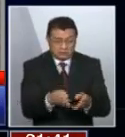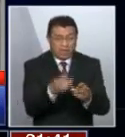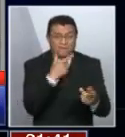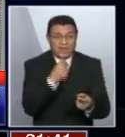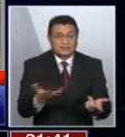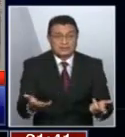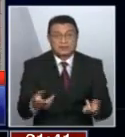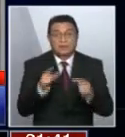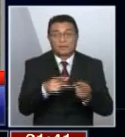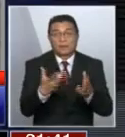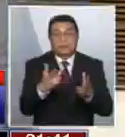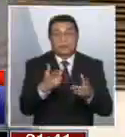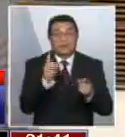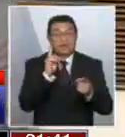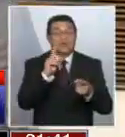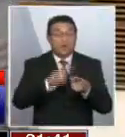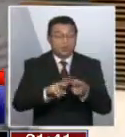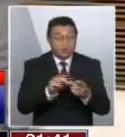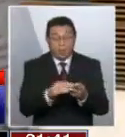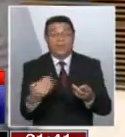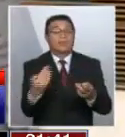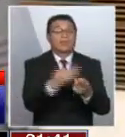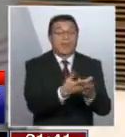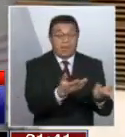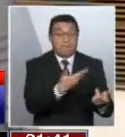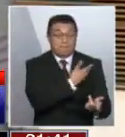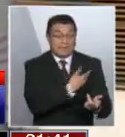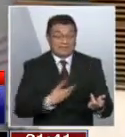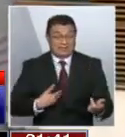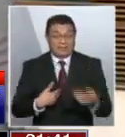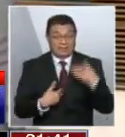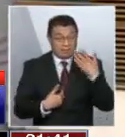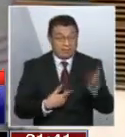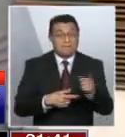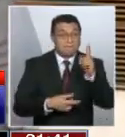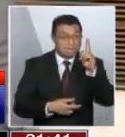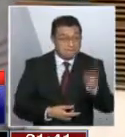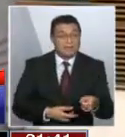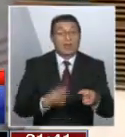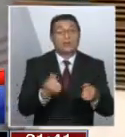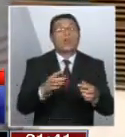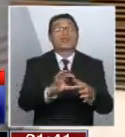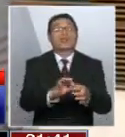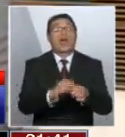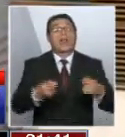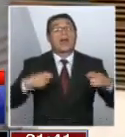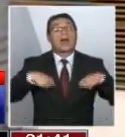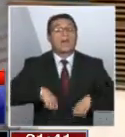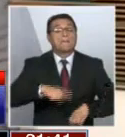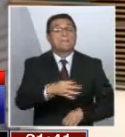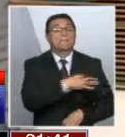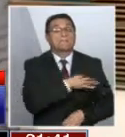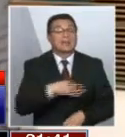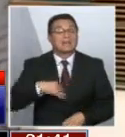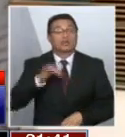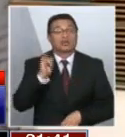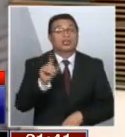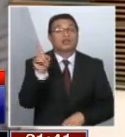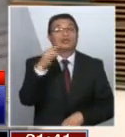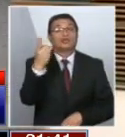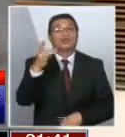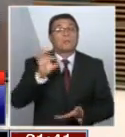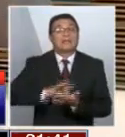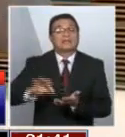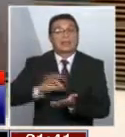que es resorte de la presidenta la decisión de cuánto ganan sus ministros y sus subsecretarios, y por